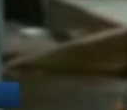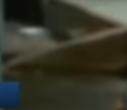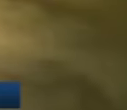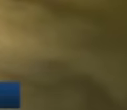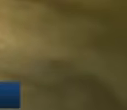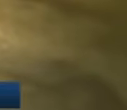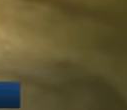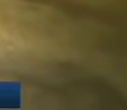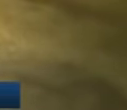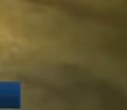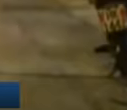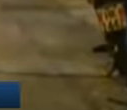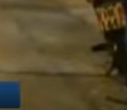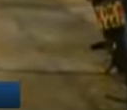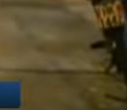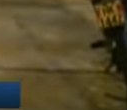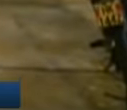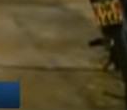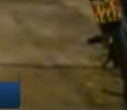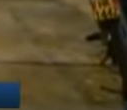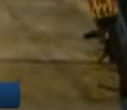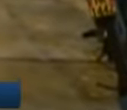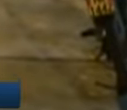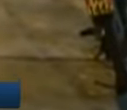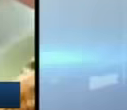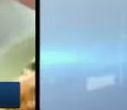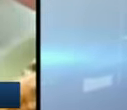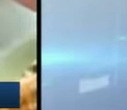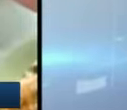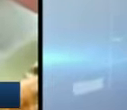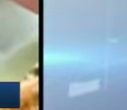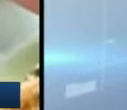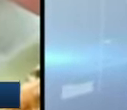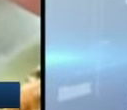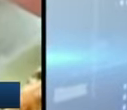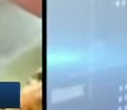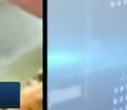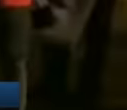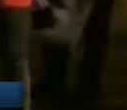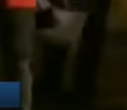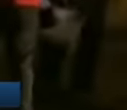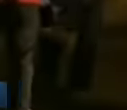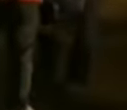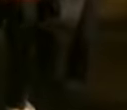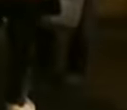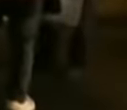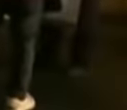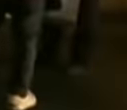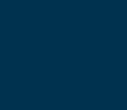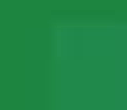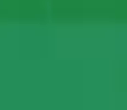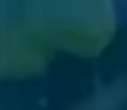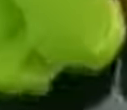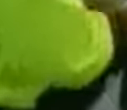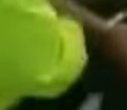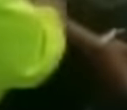Asesinan al estilo sicariato a 4 hombres en el cantón Juján, provincia del Guayas. Una de las víctimas era policía.